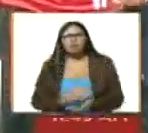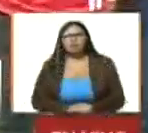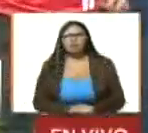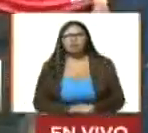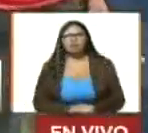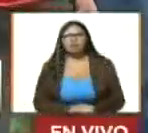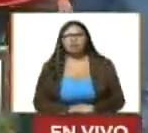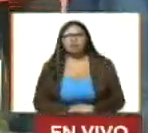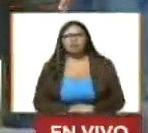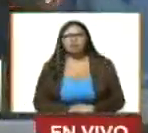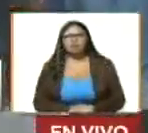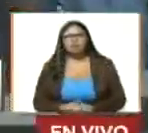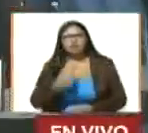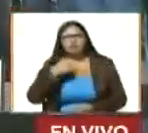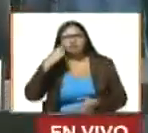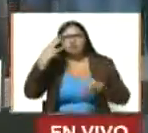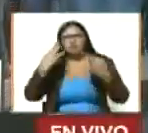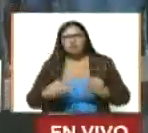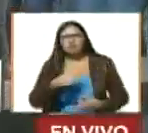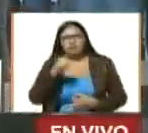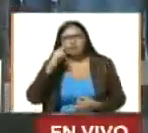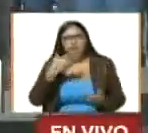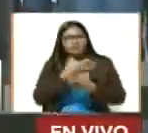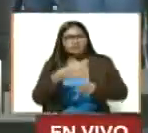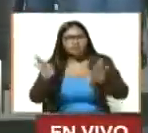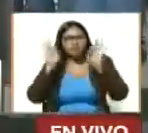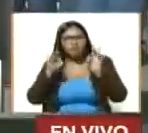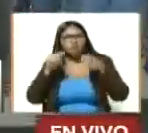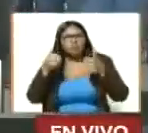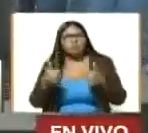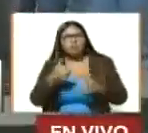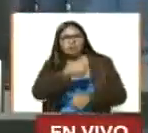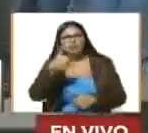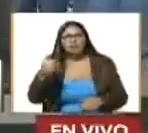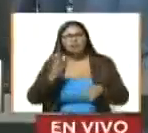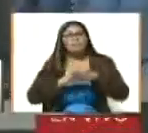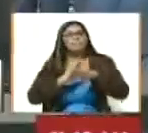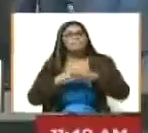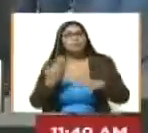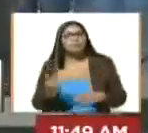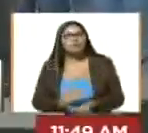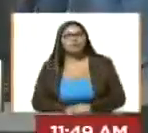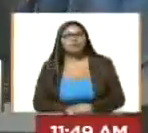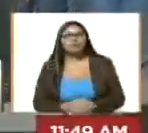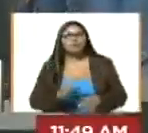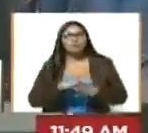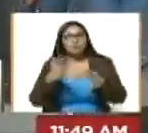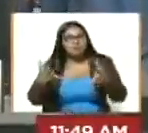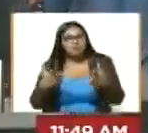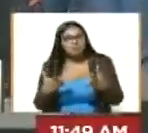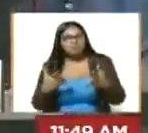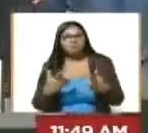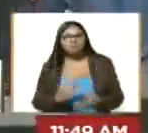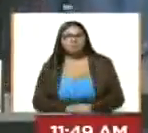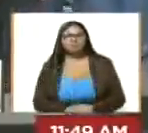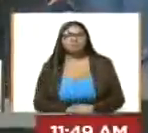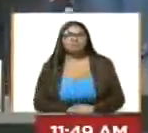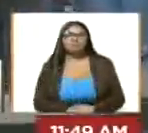seguro que van a ser muy exitosos y exitosas. ¿Por qué? Porque